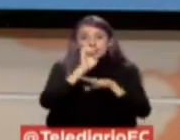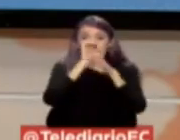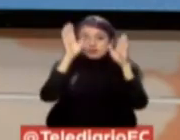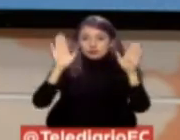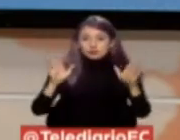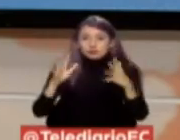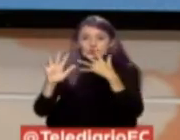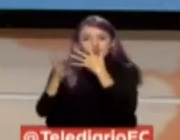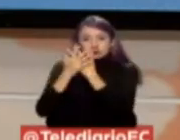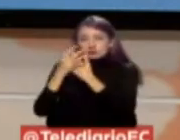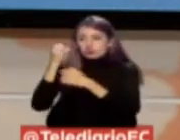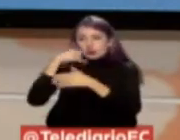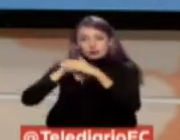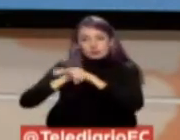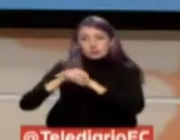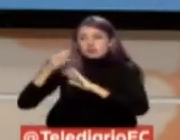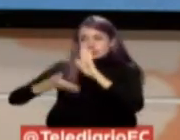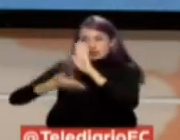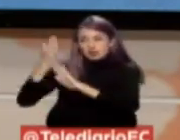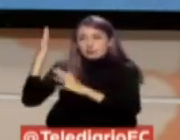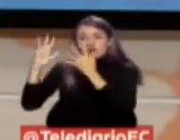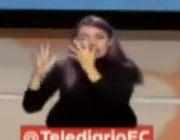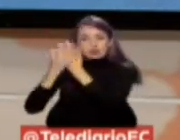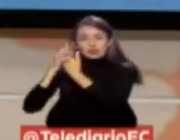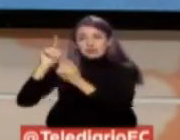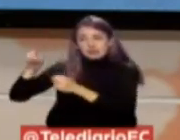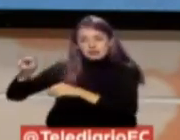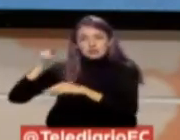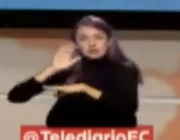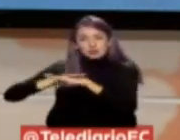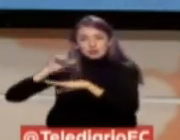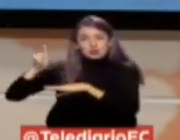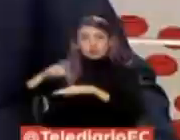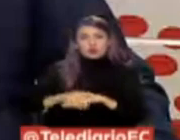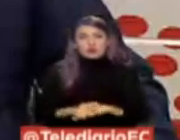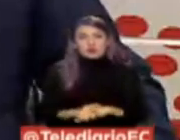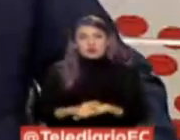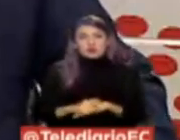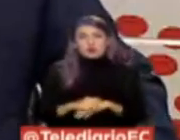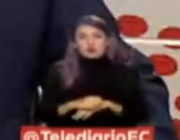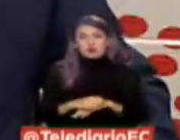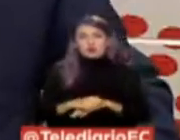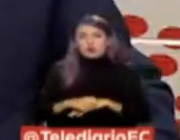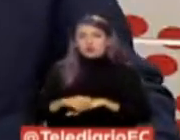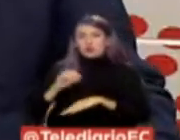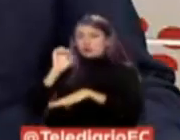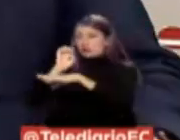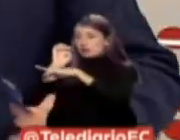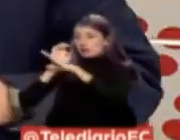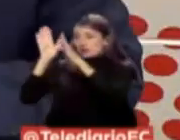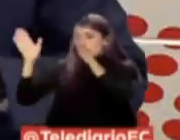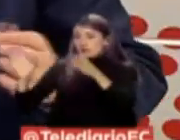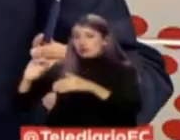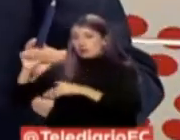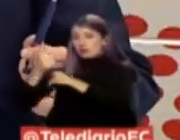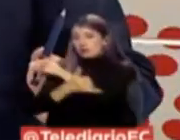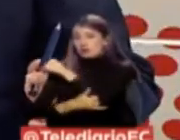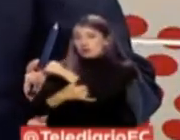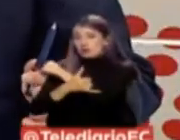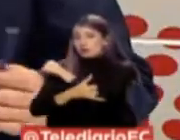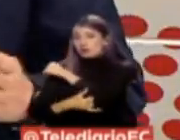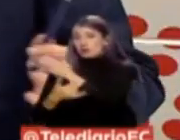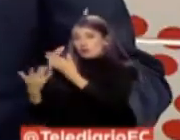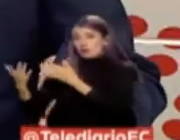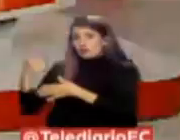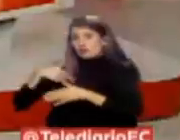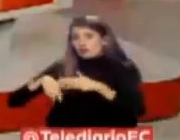una violación van a ir a la cárcel. Ellos son los responsables. Y hay muchos ecuatorianos que han delinquido en otros países. Así y es. Eso no le ha